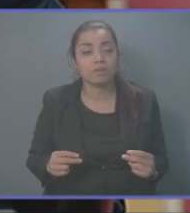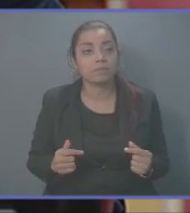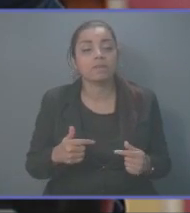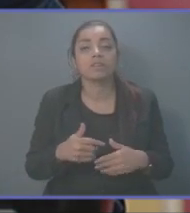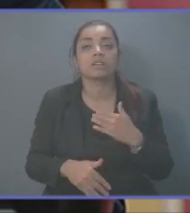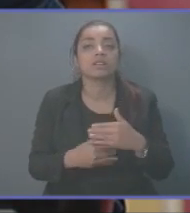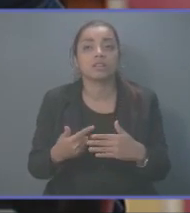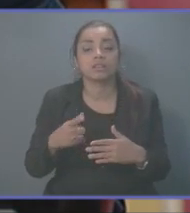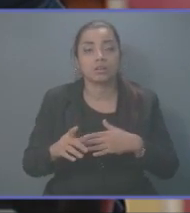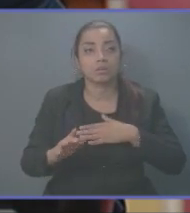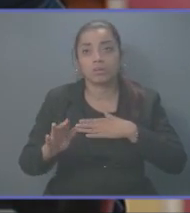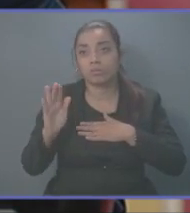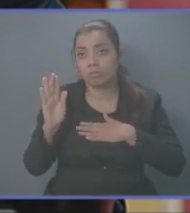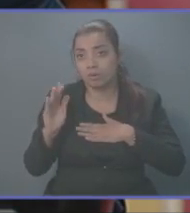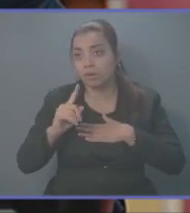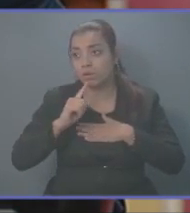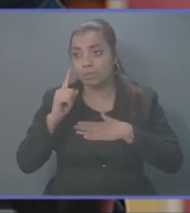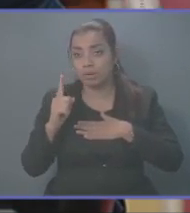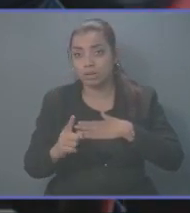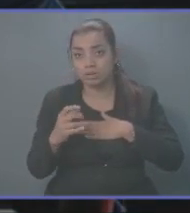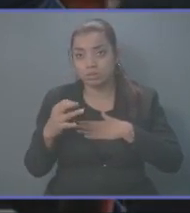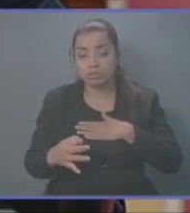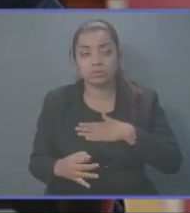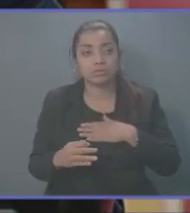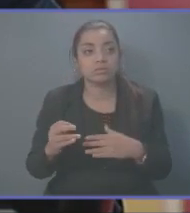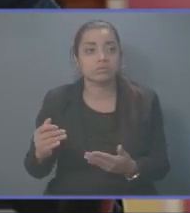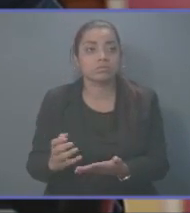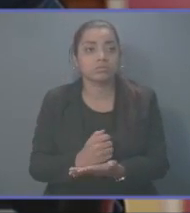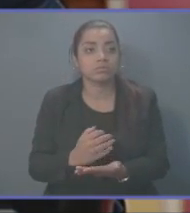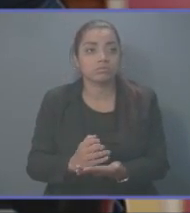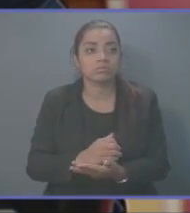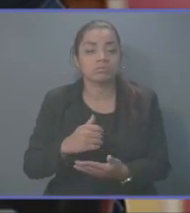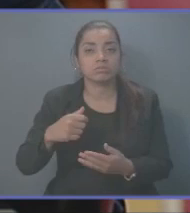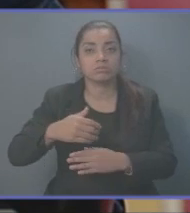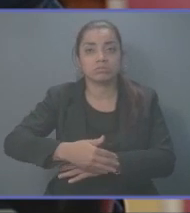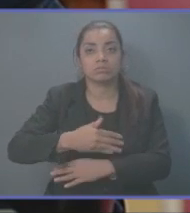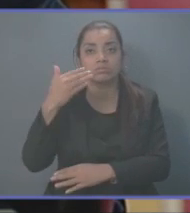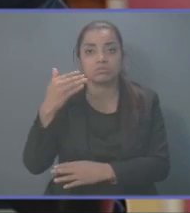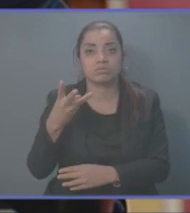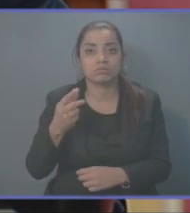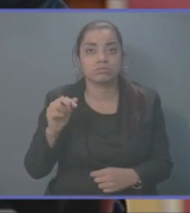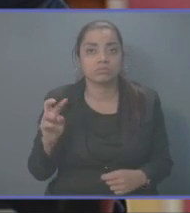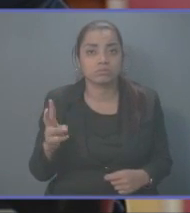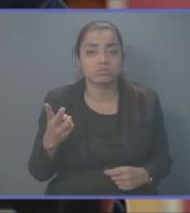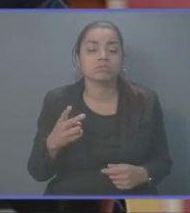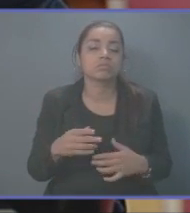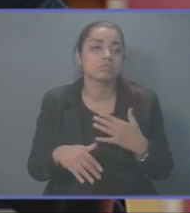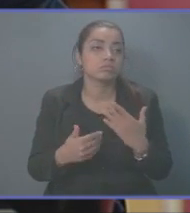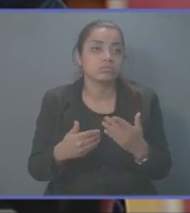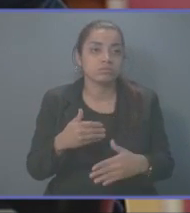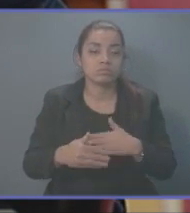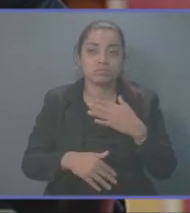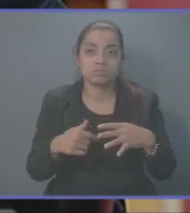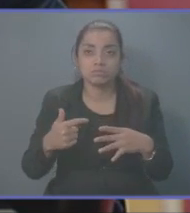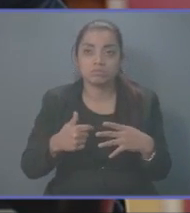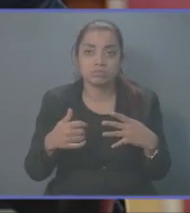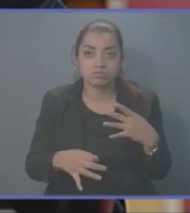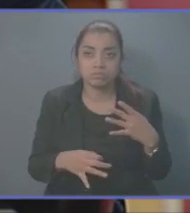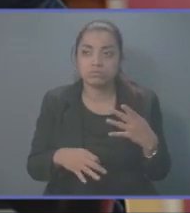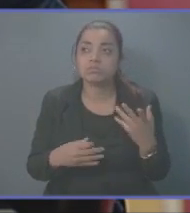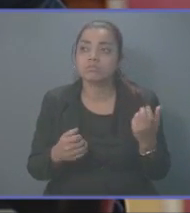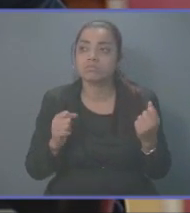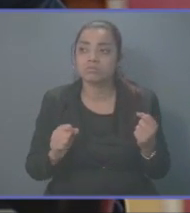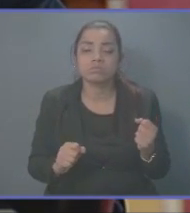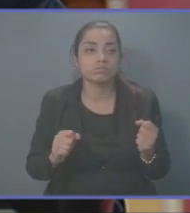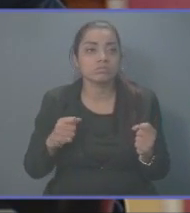el cumplimiento voluntario de obligaciones tributarias y aduaneras. Romanos 2. Que el último instrumento legal que se emitió para el